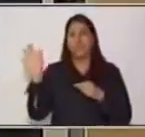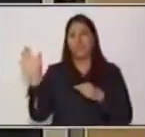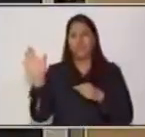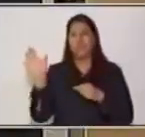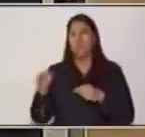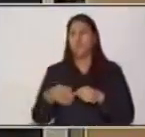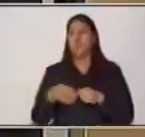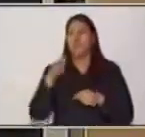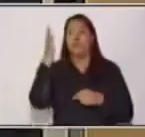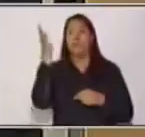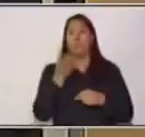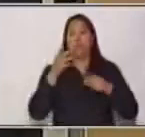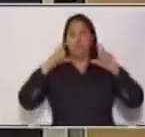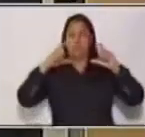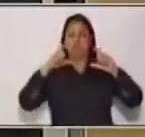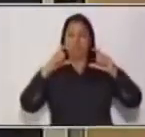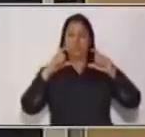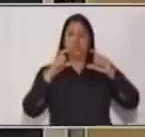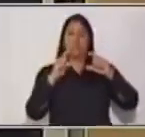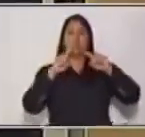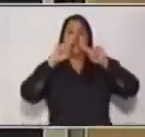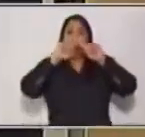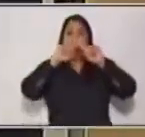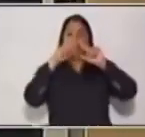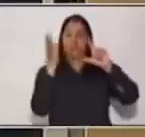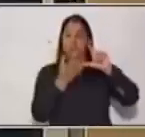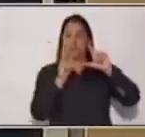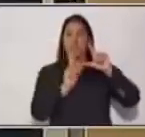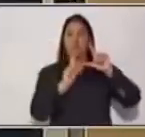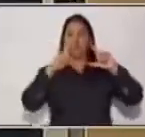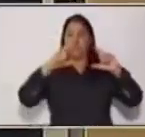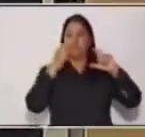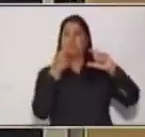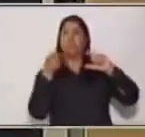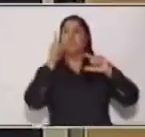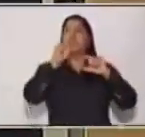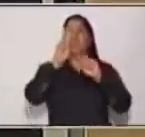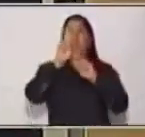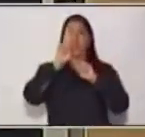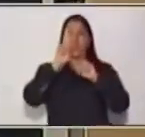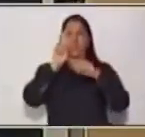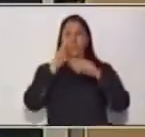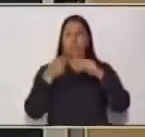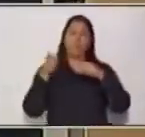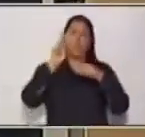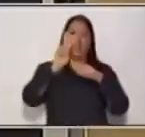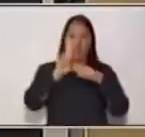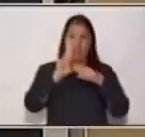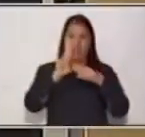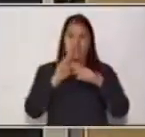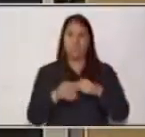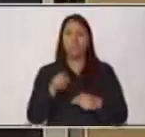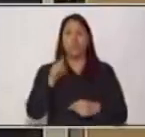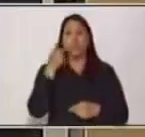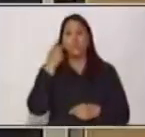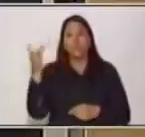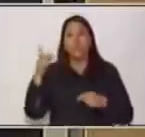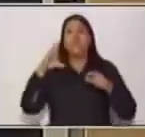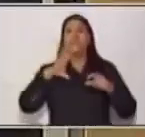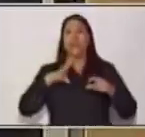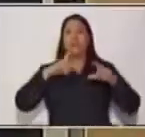fracción que está elevada al cuadrado. Puedes observar que está entre paréntesis y está elevada al cuadrado.